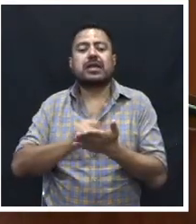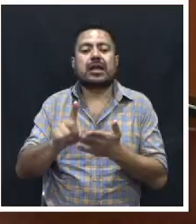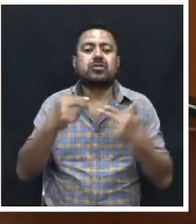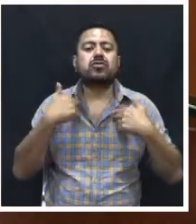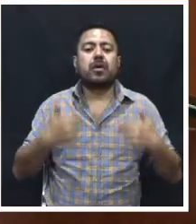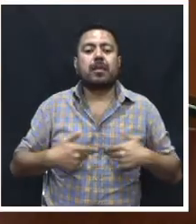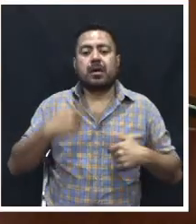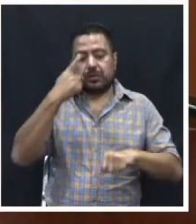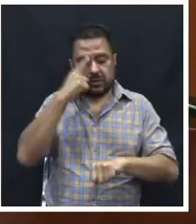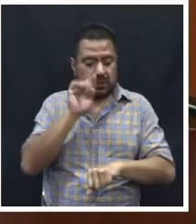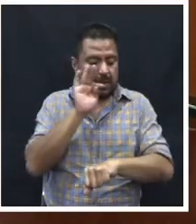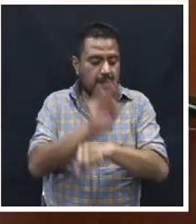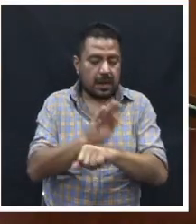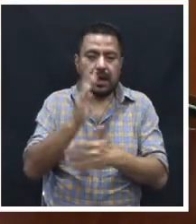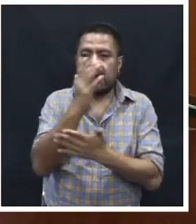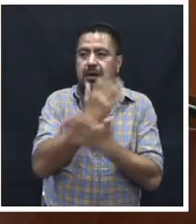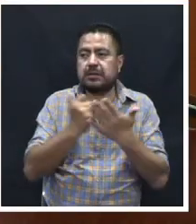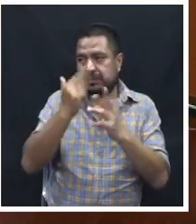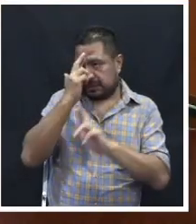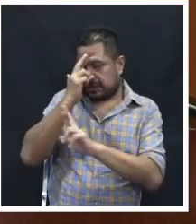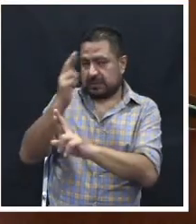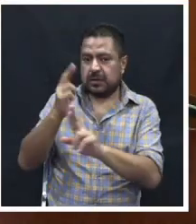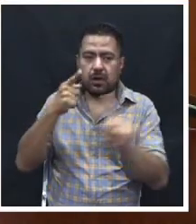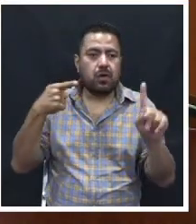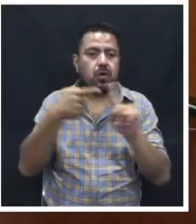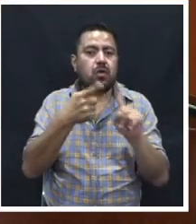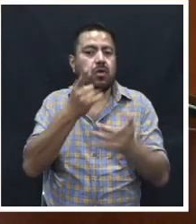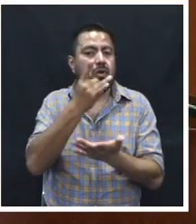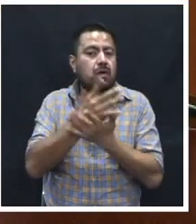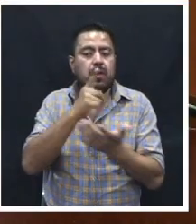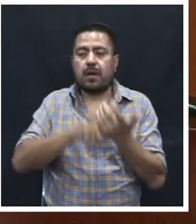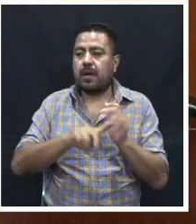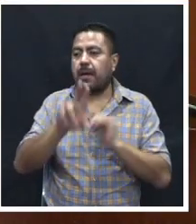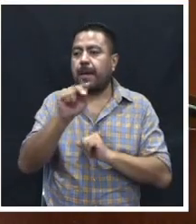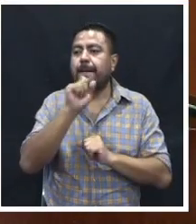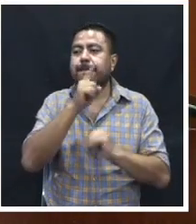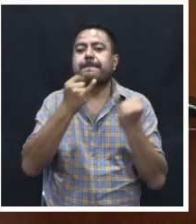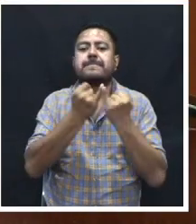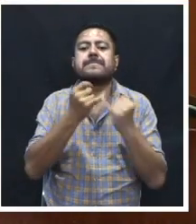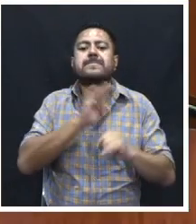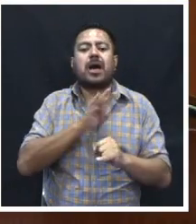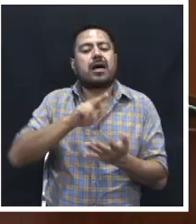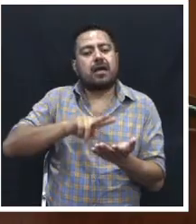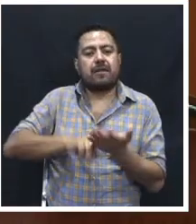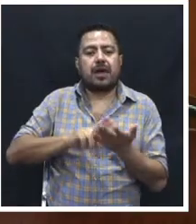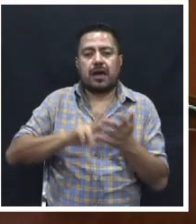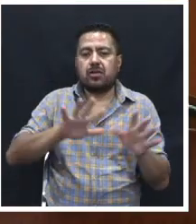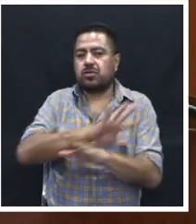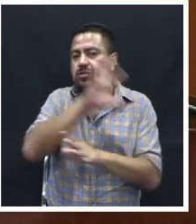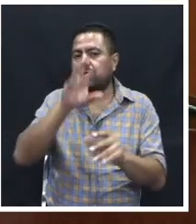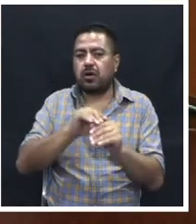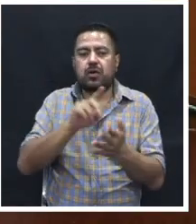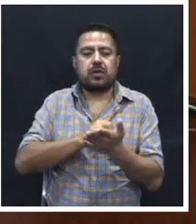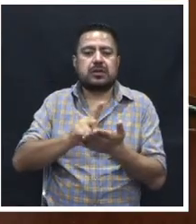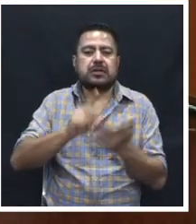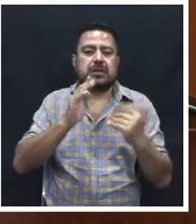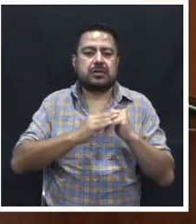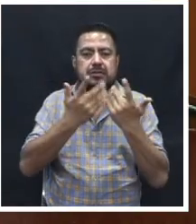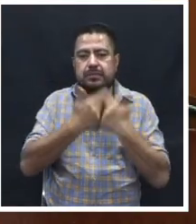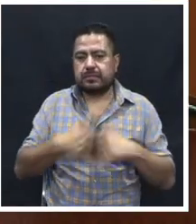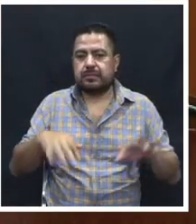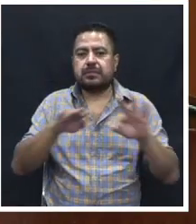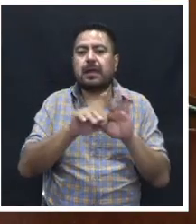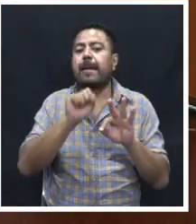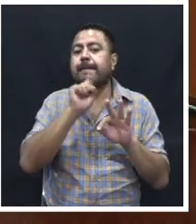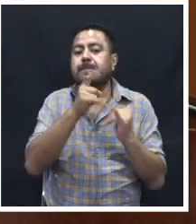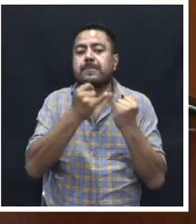protección, respeto y garantía no solo es un fin en sí mismo, sino un medio para hacer valer todos los derechos fundamentales. Así